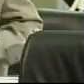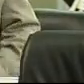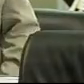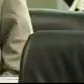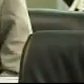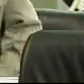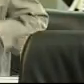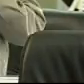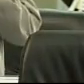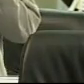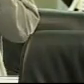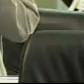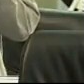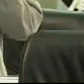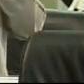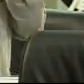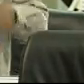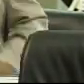Mañaspa,